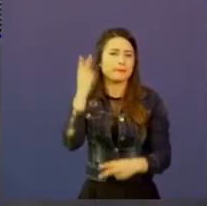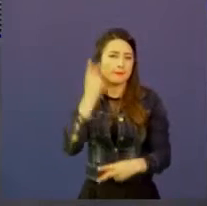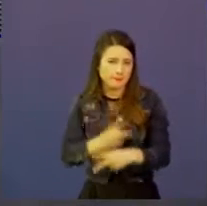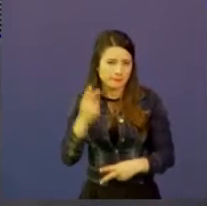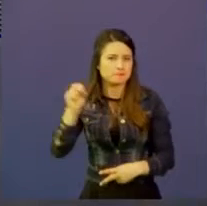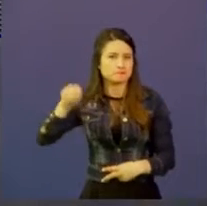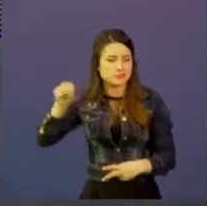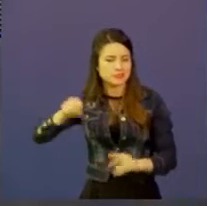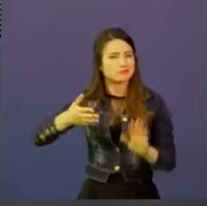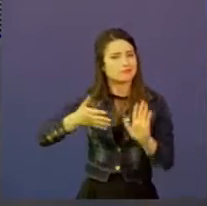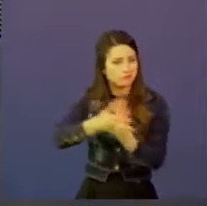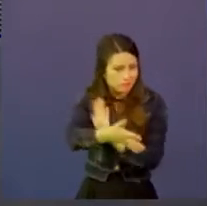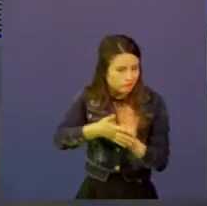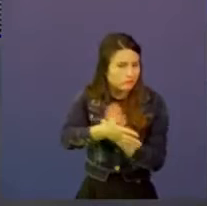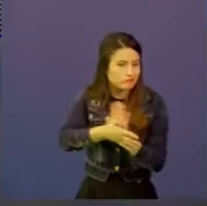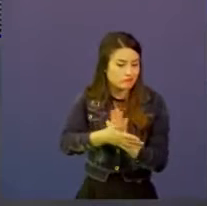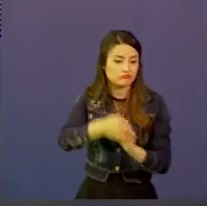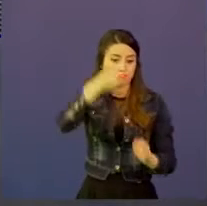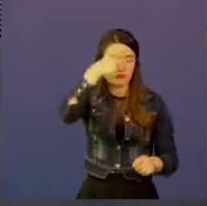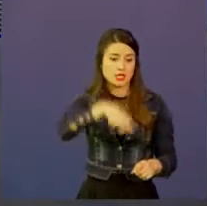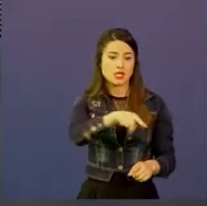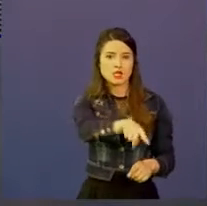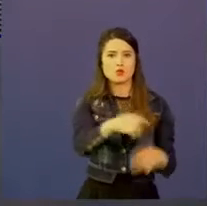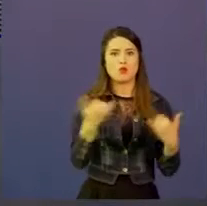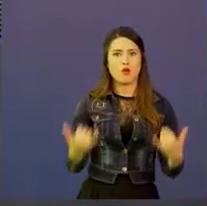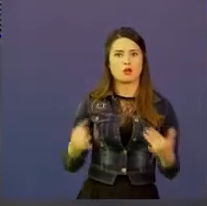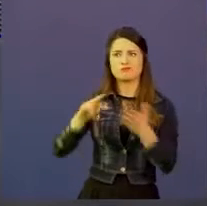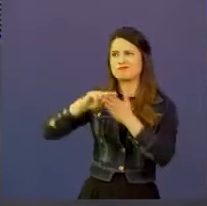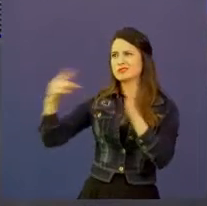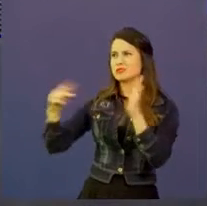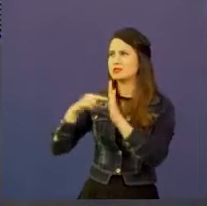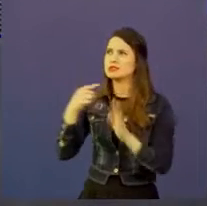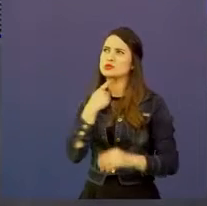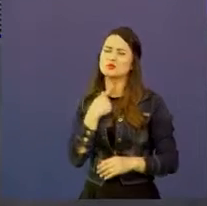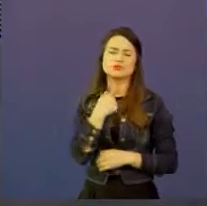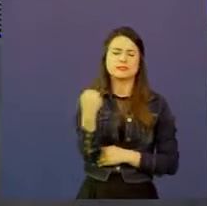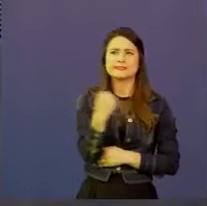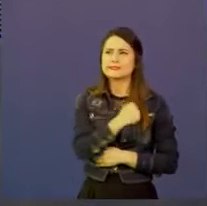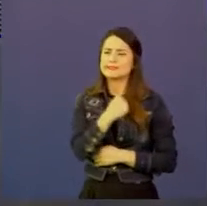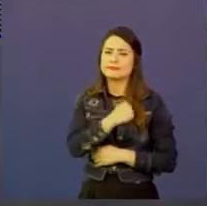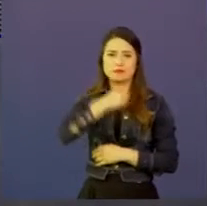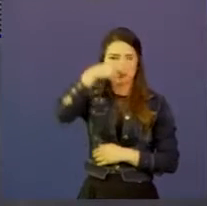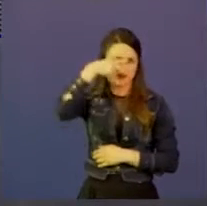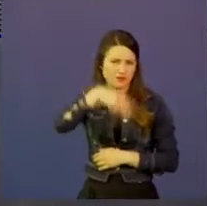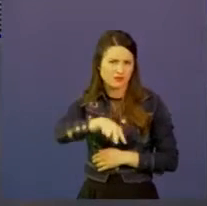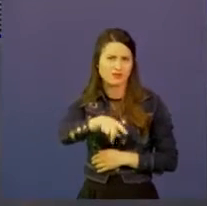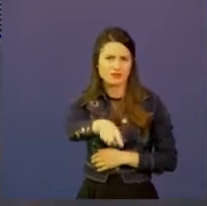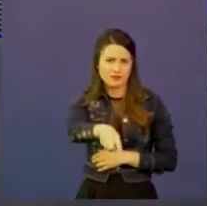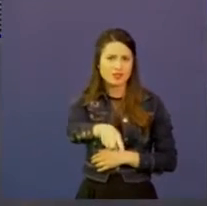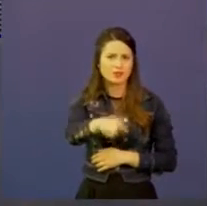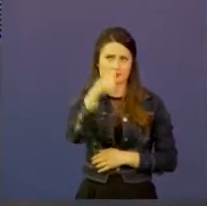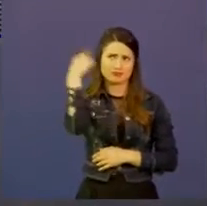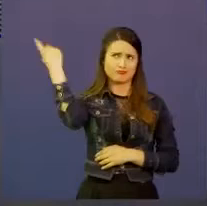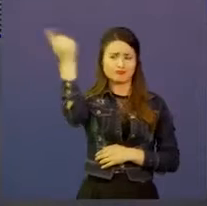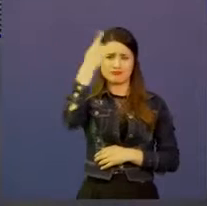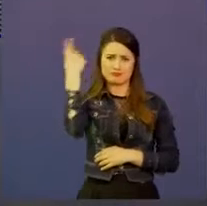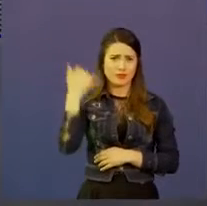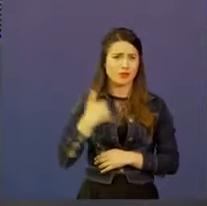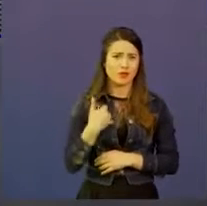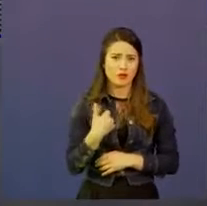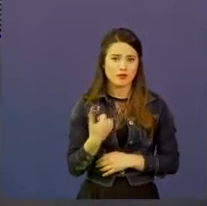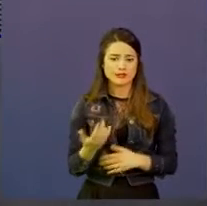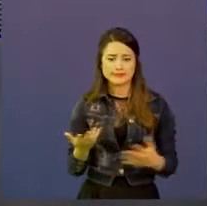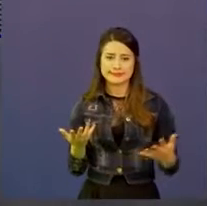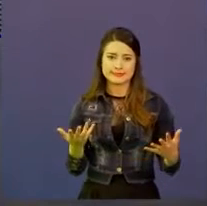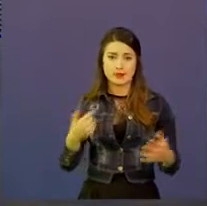importantes, digamos, de tener a unos hijos conectados, de tener a unos hijos que son nativos digitales y los padres de